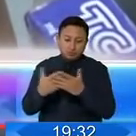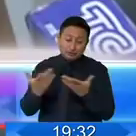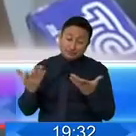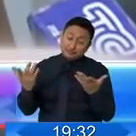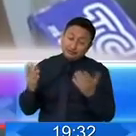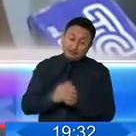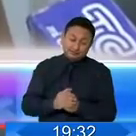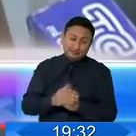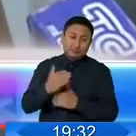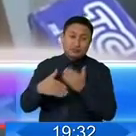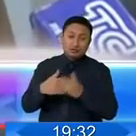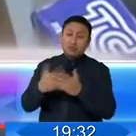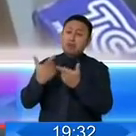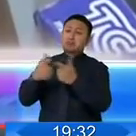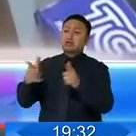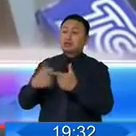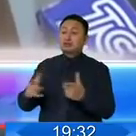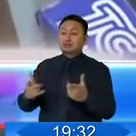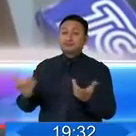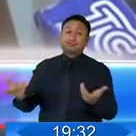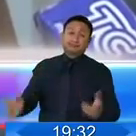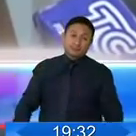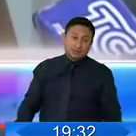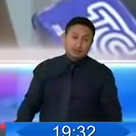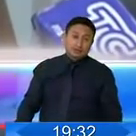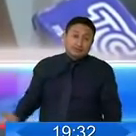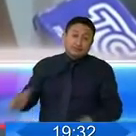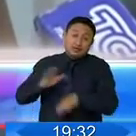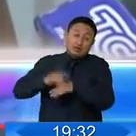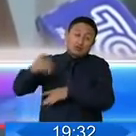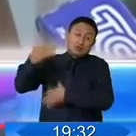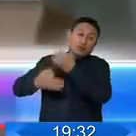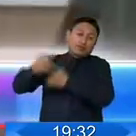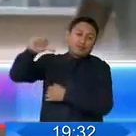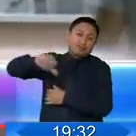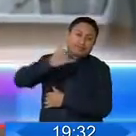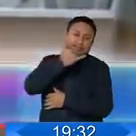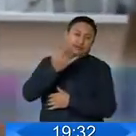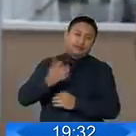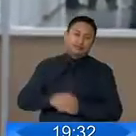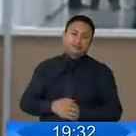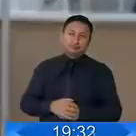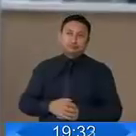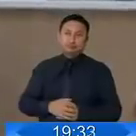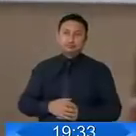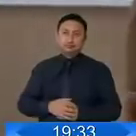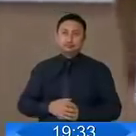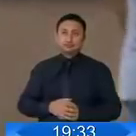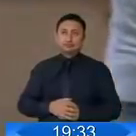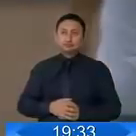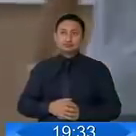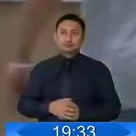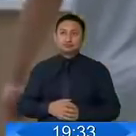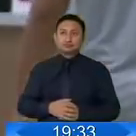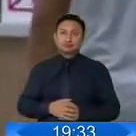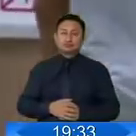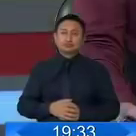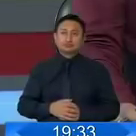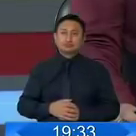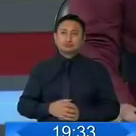desagradables consecuencias que tenemos de malos operadores de justicia. Informó José